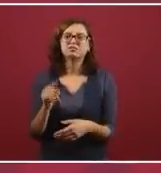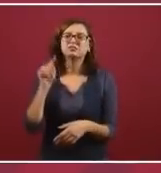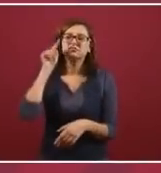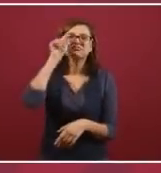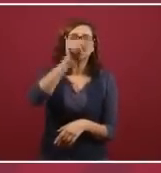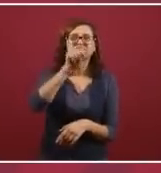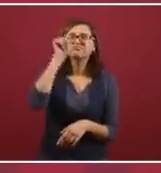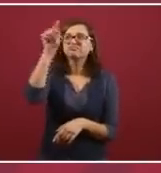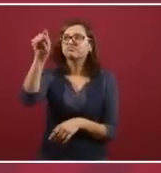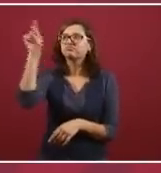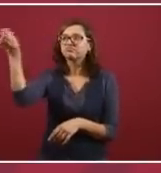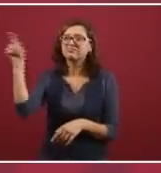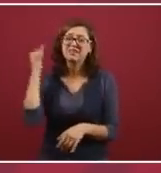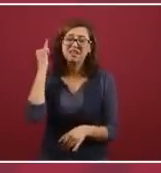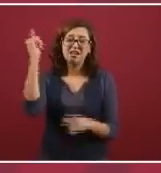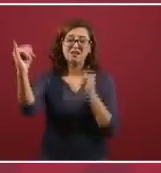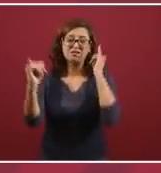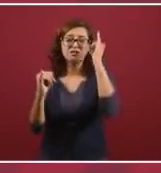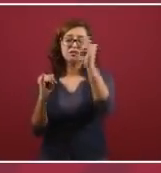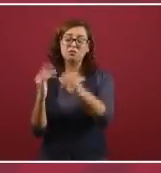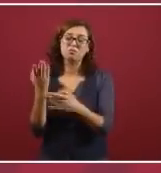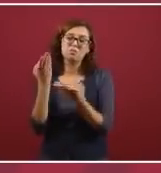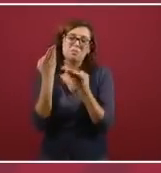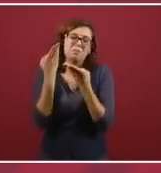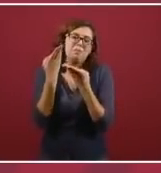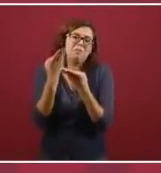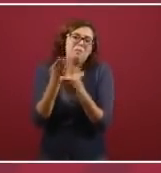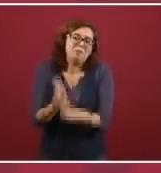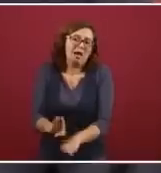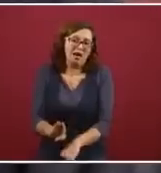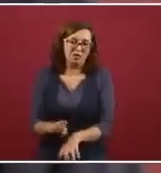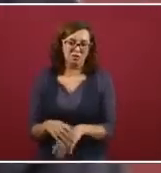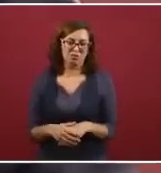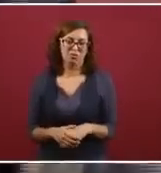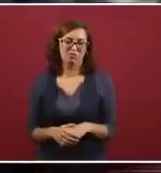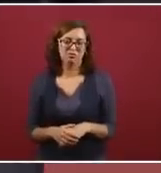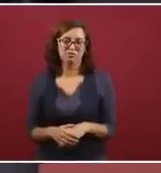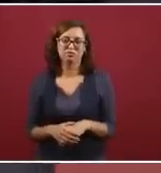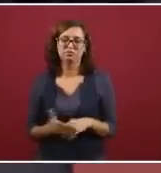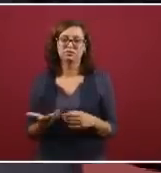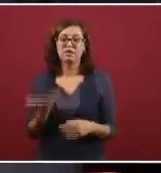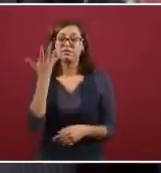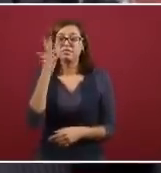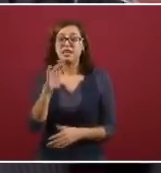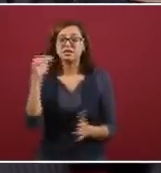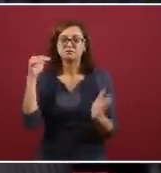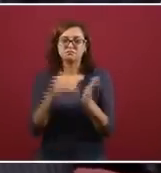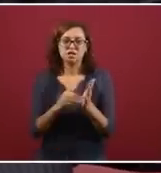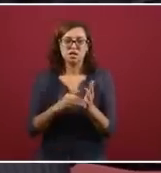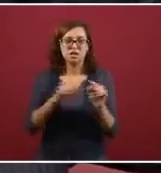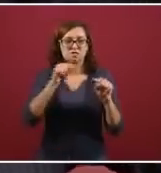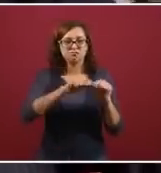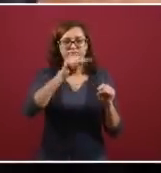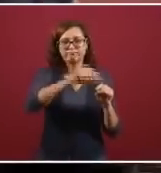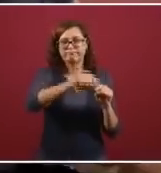sucursales del Banco de Bienestar en 10,000 puntos,